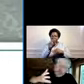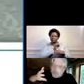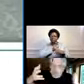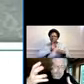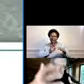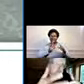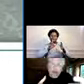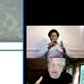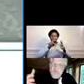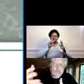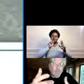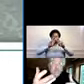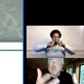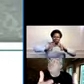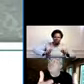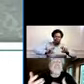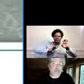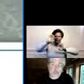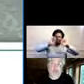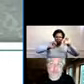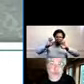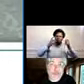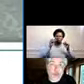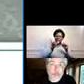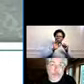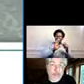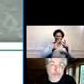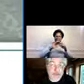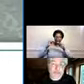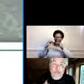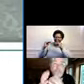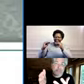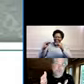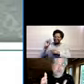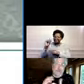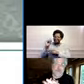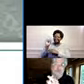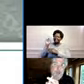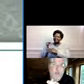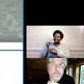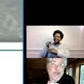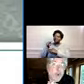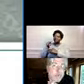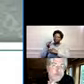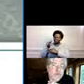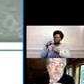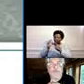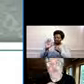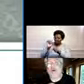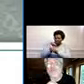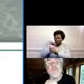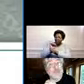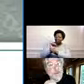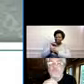usarlo para la evaluación de su departamento personal o para capacitación de sus proveedores de soporte directo.